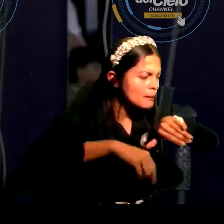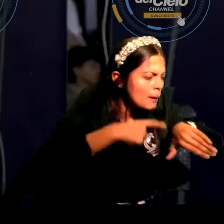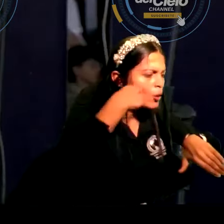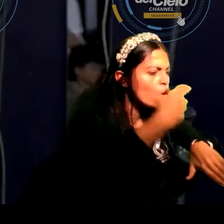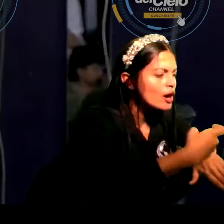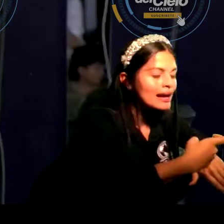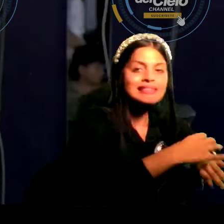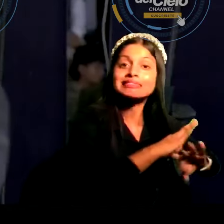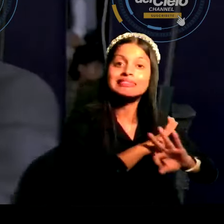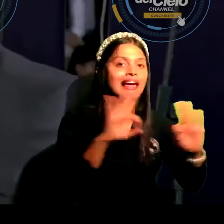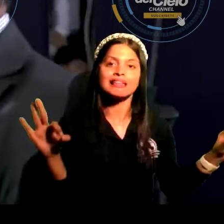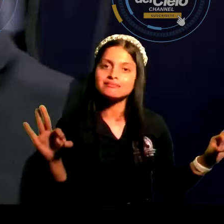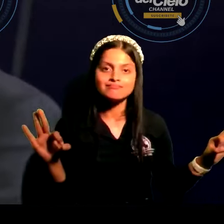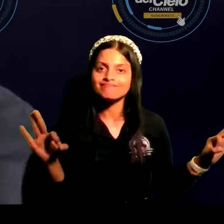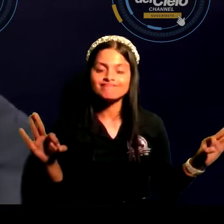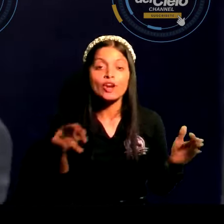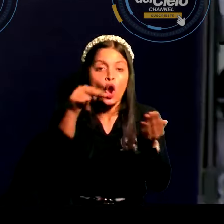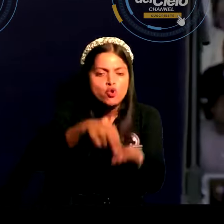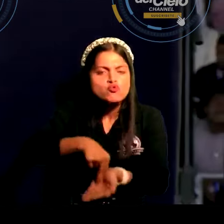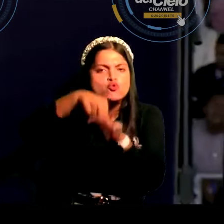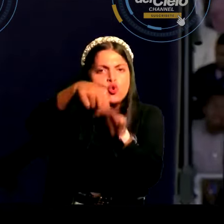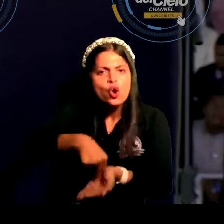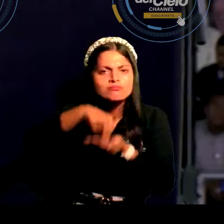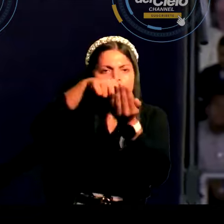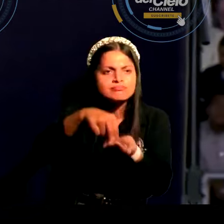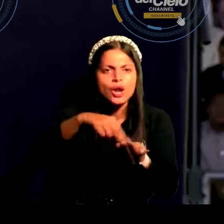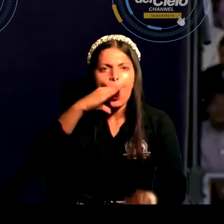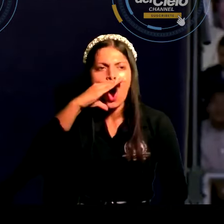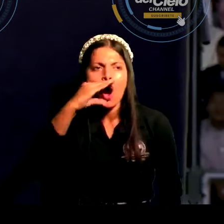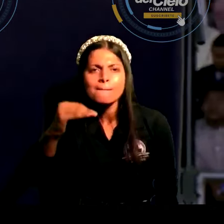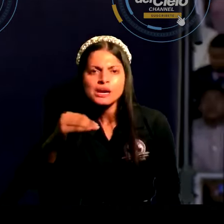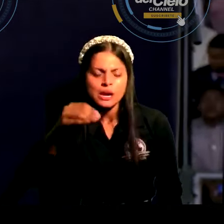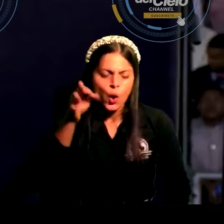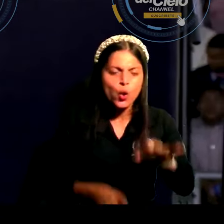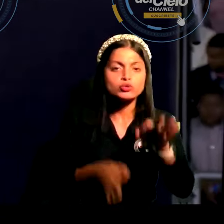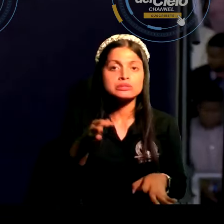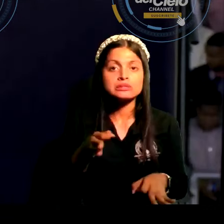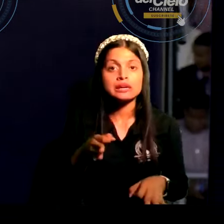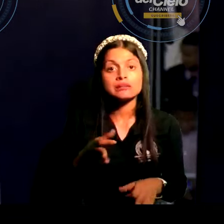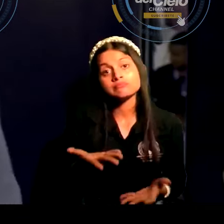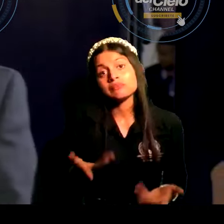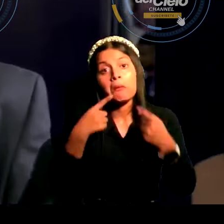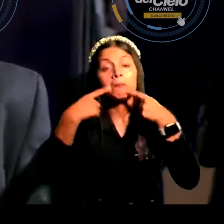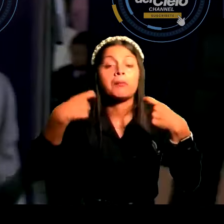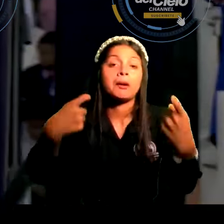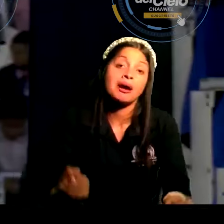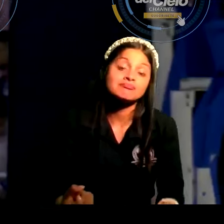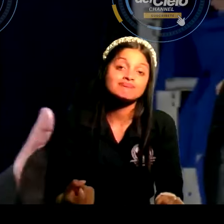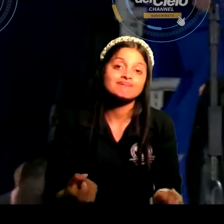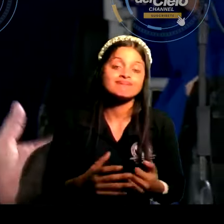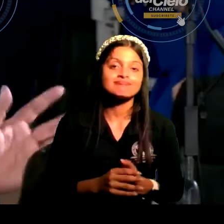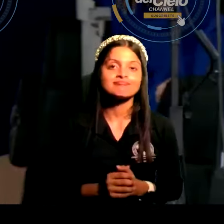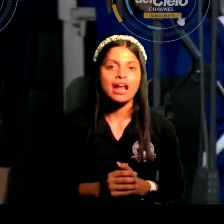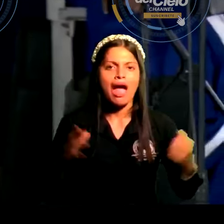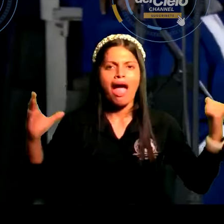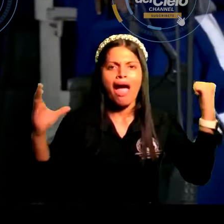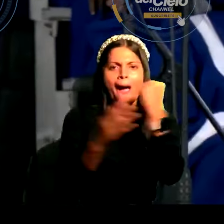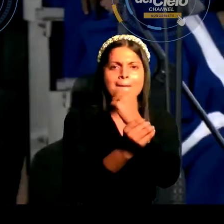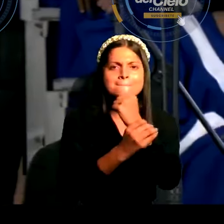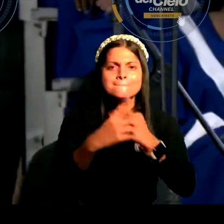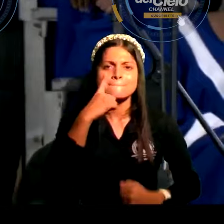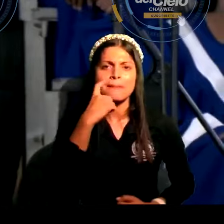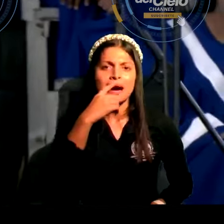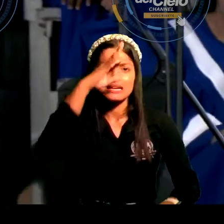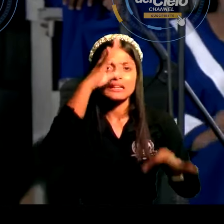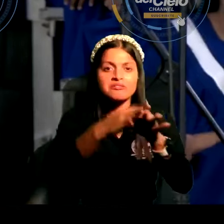Noé, el hombre pregonero de justicia, pecó. Abraham, el padre de la fe, pecó por